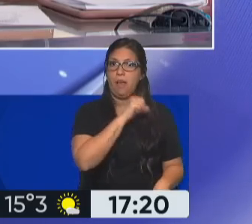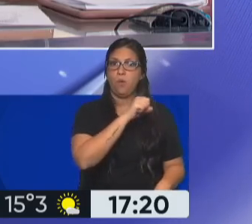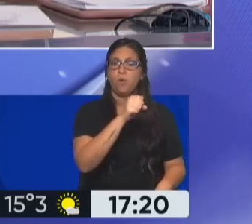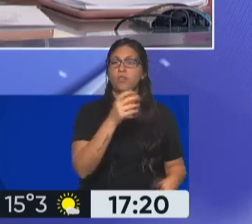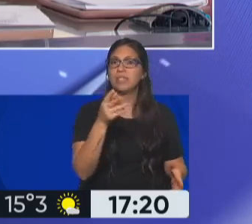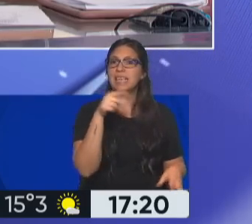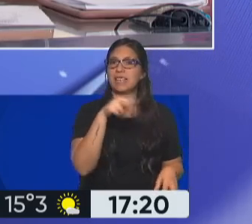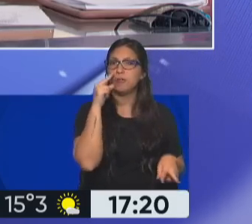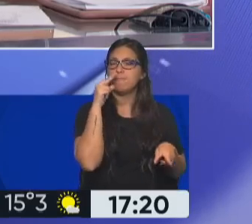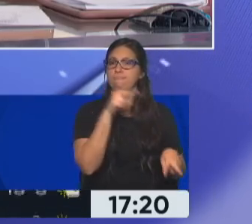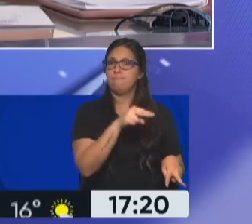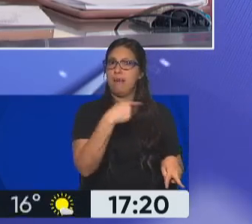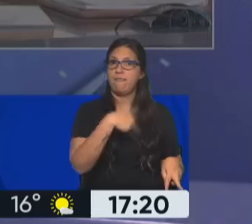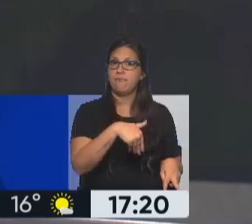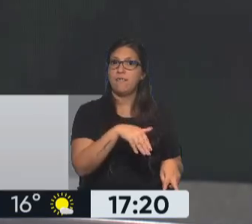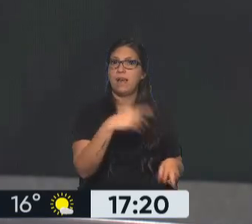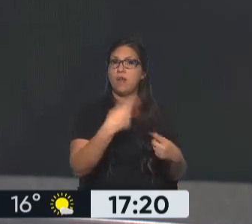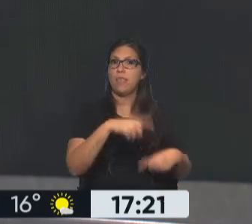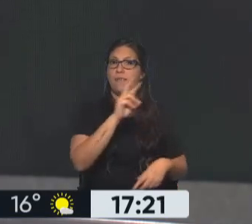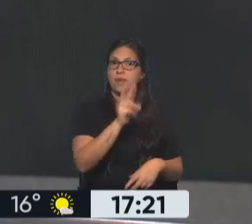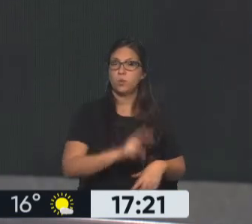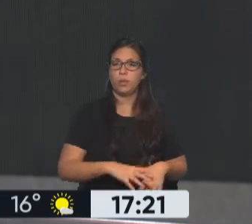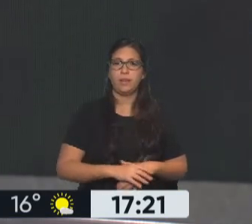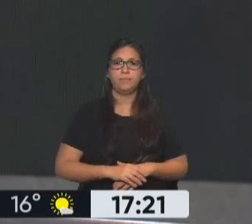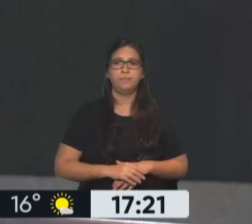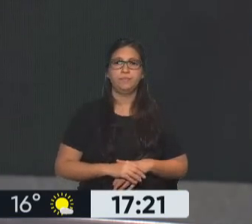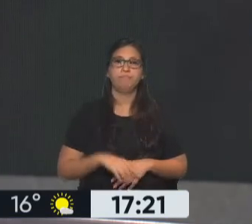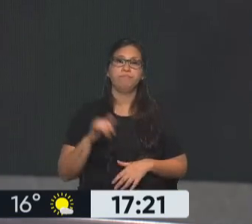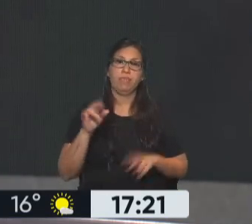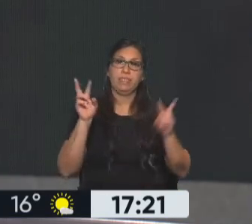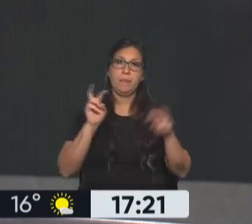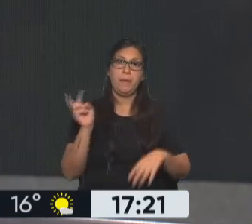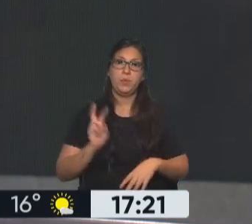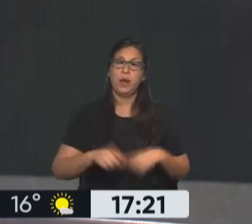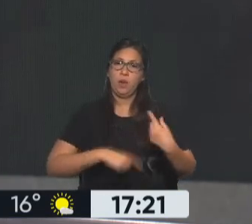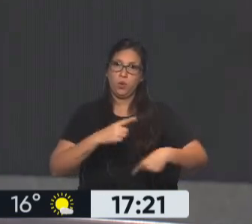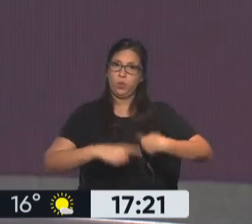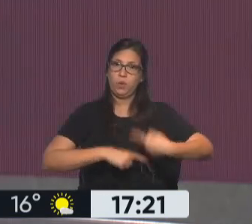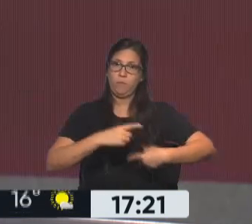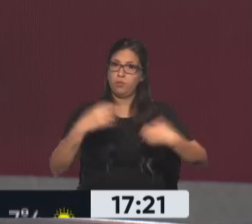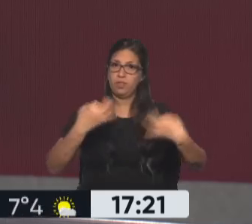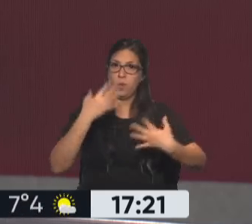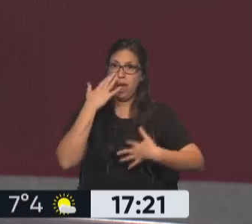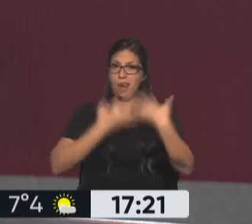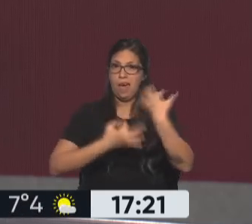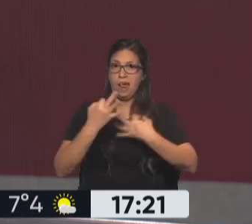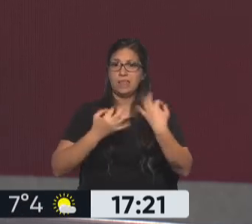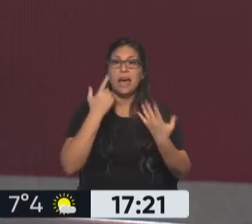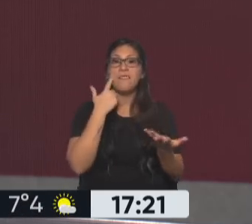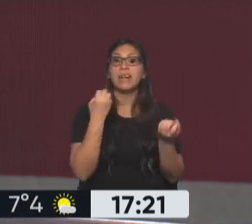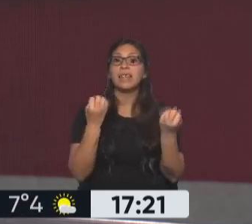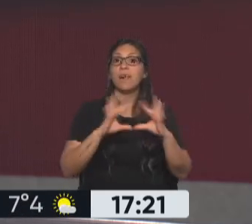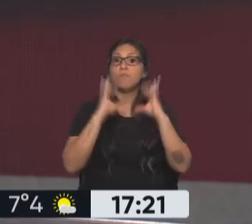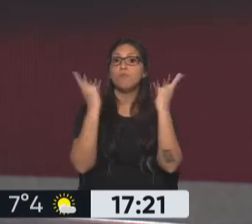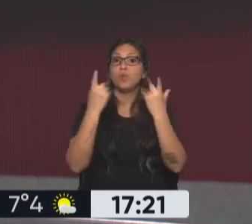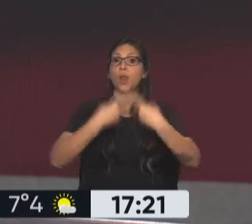sobre todo en lo que puede pasar en Venezuela. Bueno, sin dudas, la cuestión Venezuela un tema que seguiremos analizando. Pero ahora recorremos el mundo,